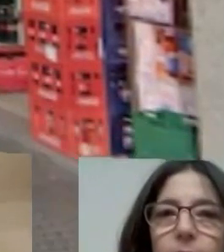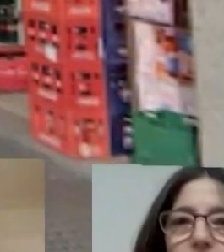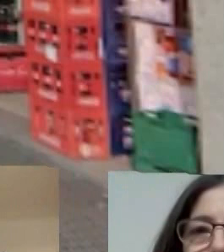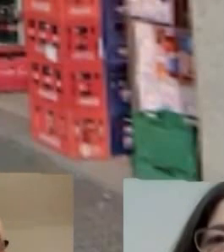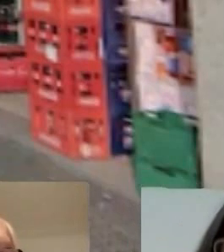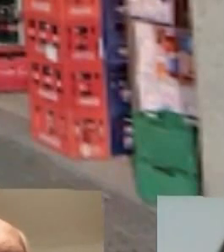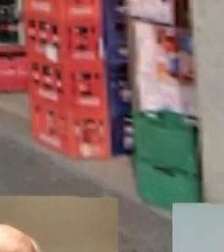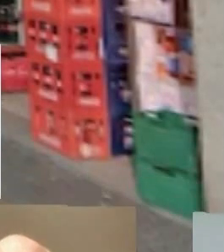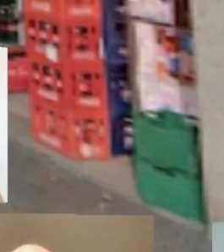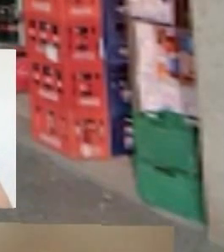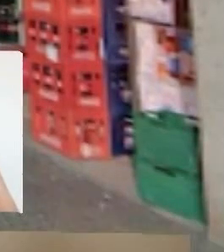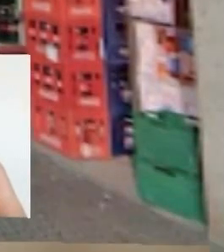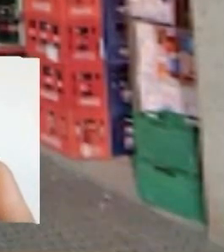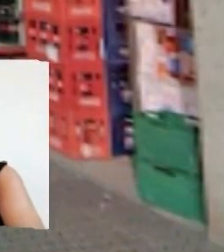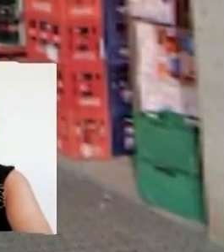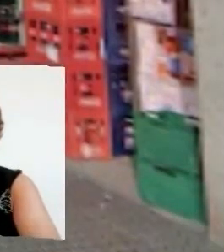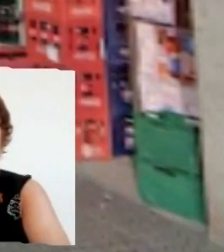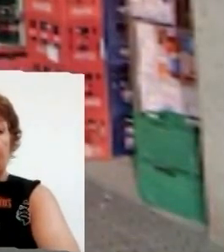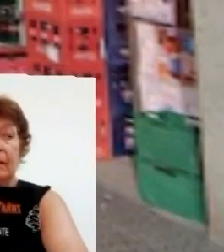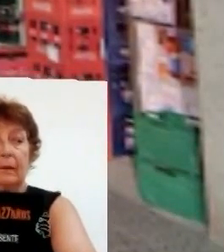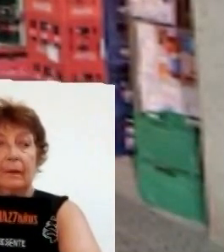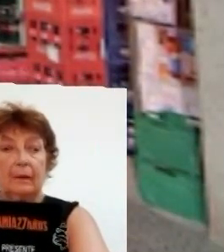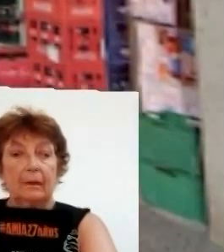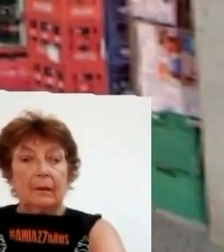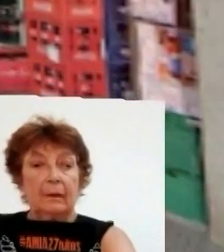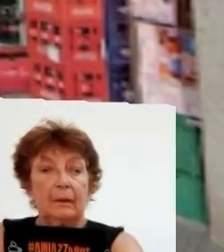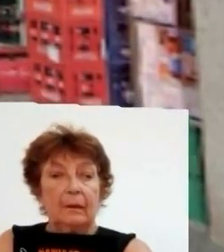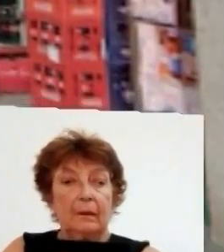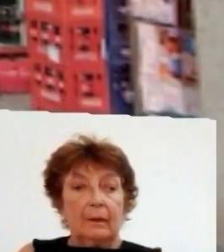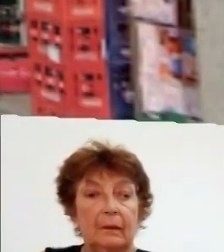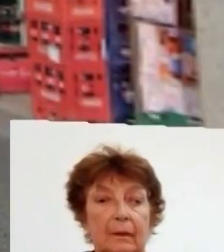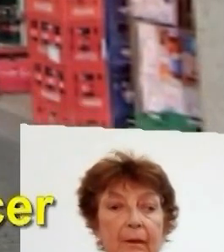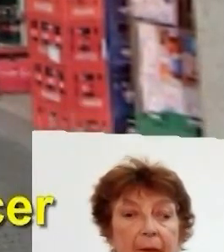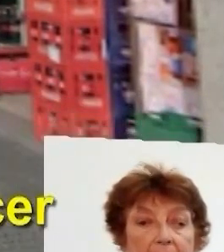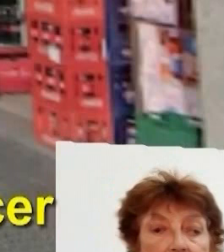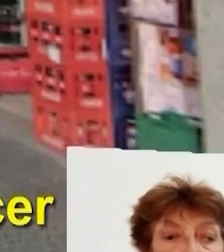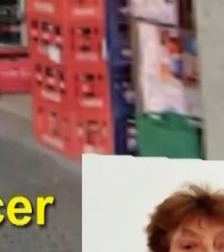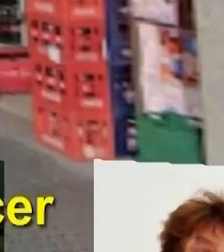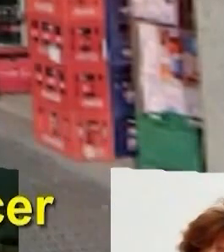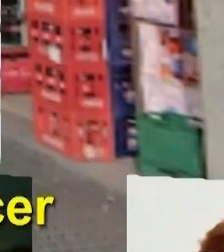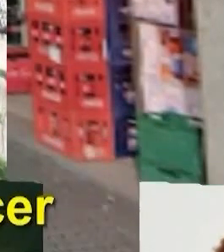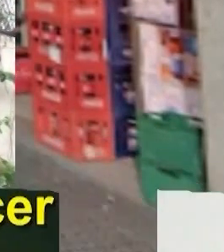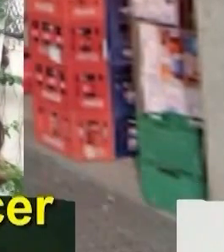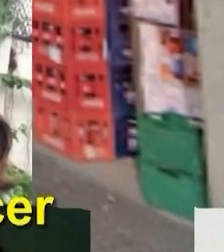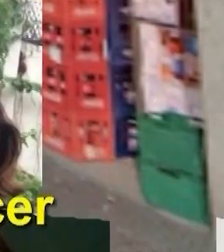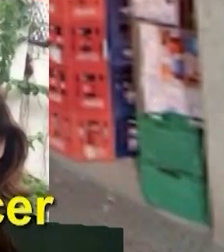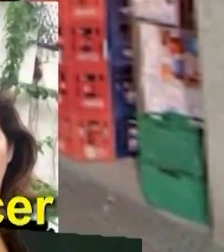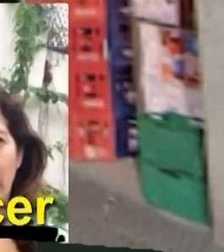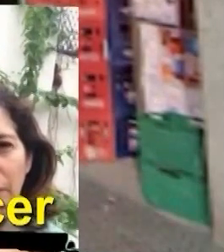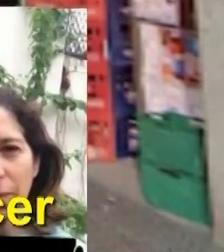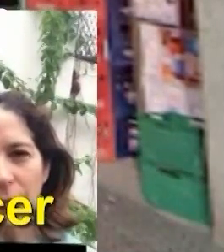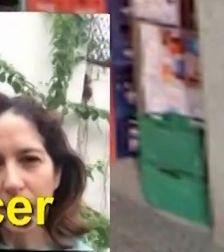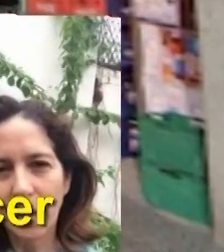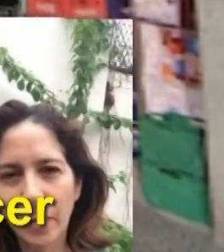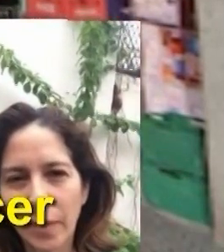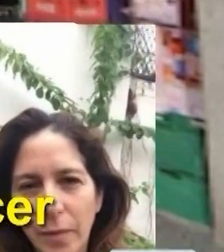este instante, hace 27 años, mataron a nuestros hijos e hijas. Y desde ese momento, no podemos